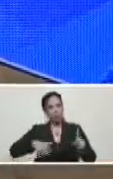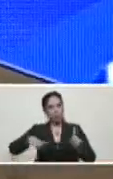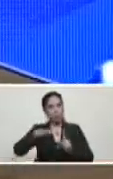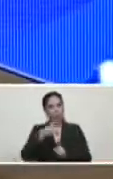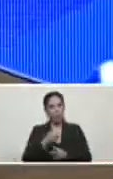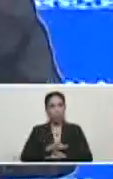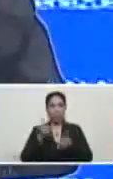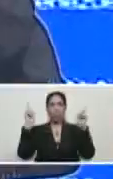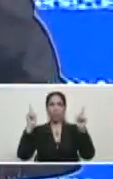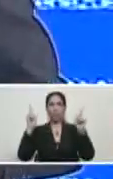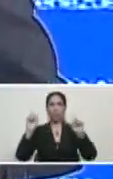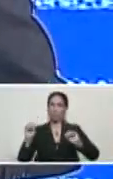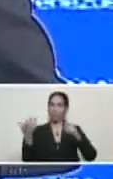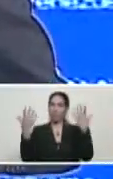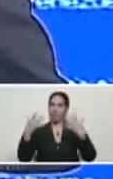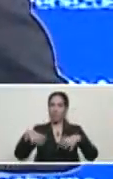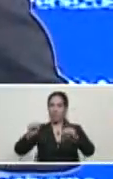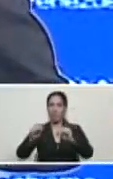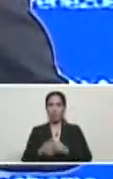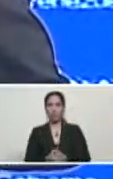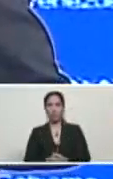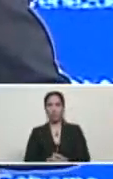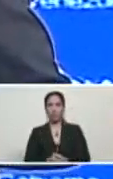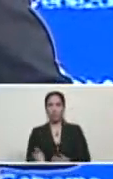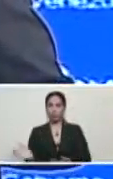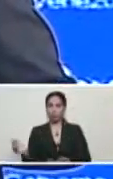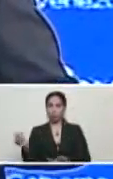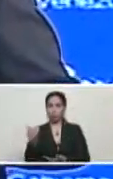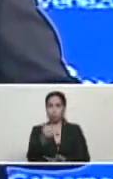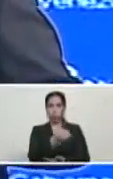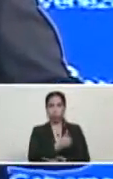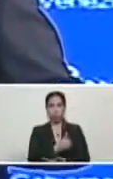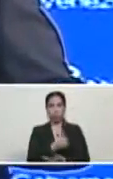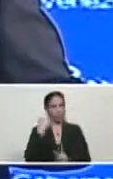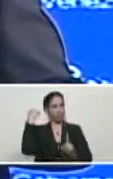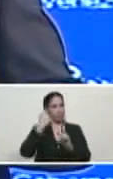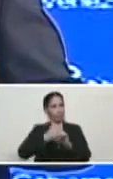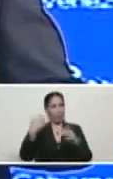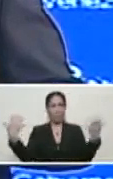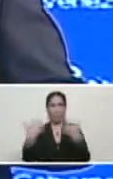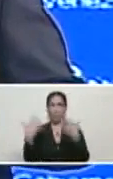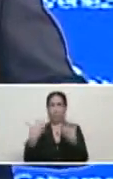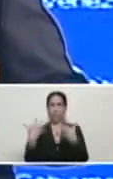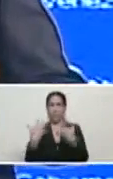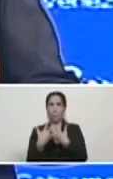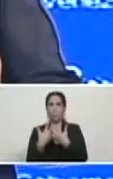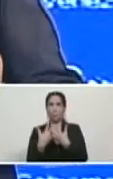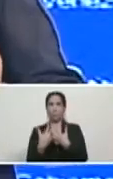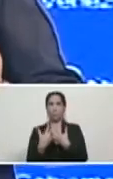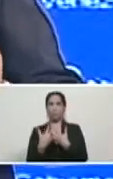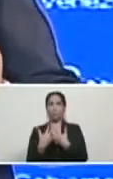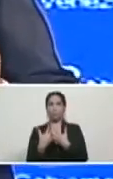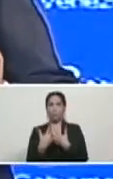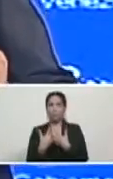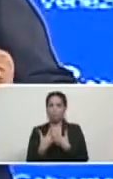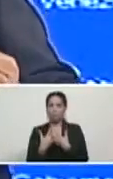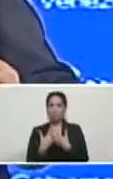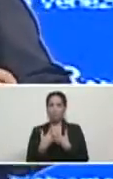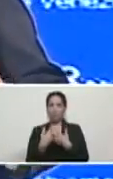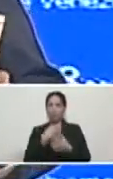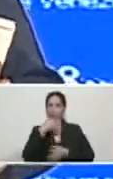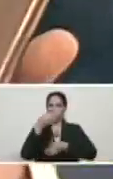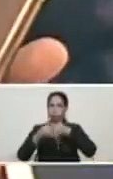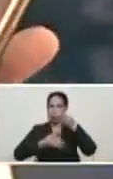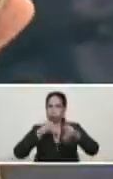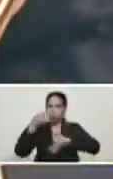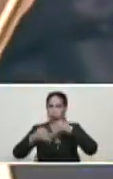Imperios Poderosos, y recoge la batalla que a través de carta, la batalla epistolar del